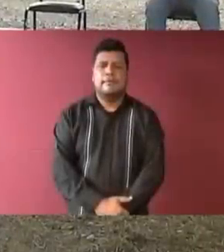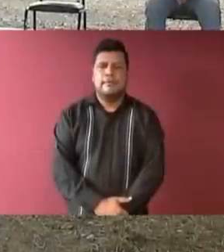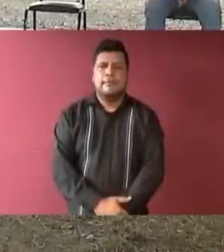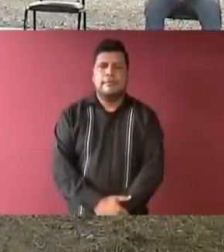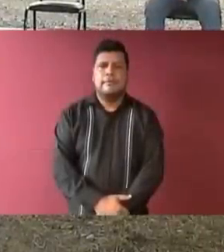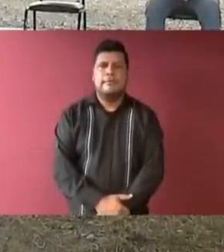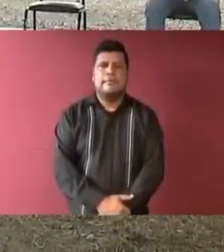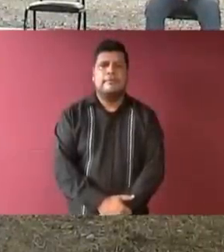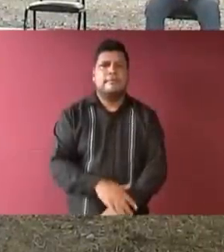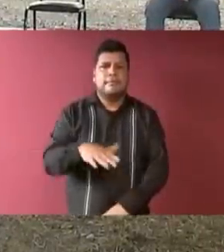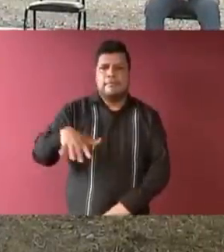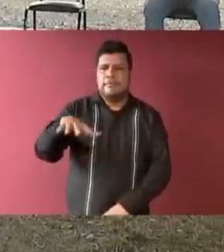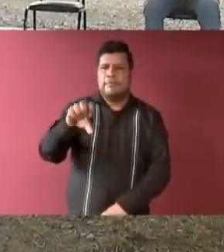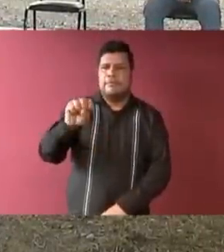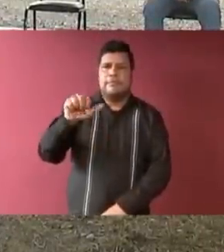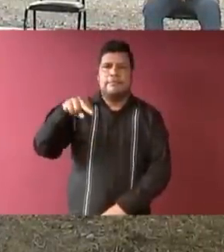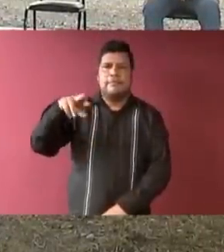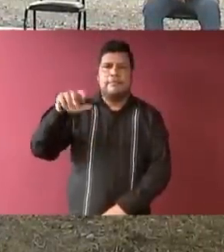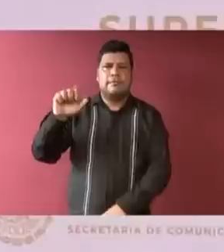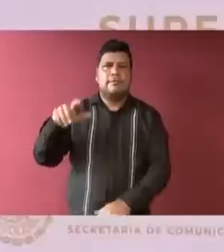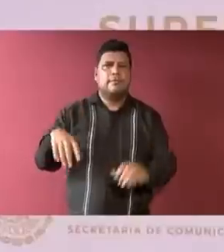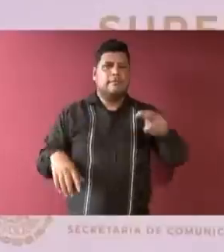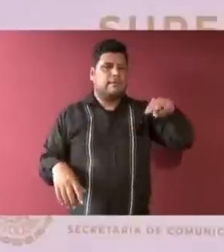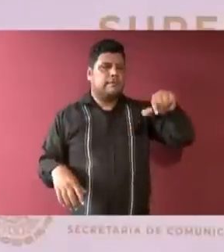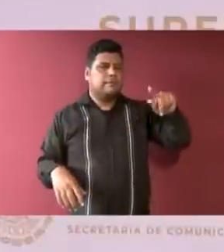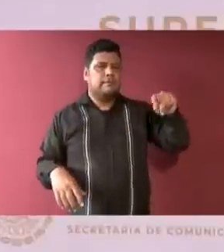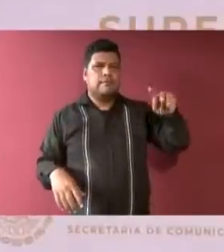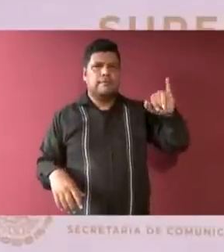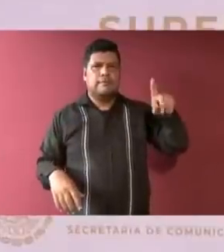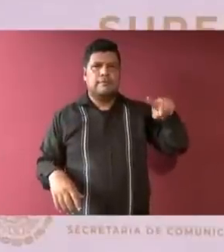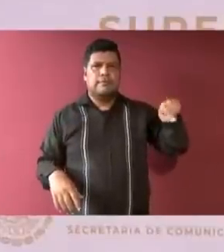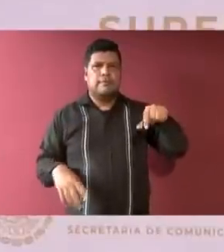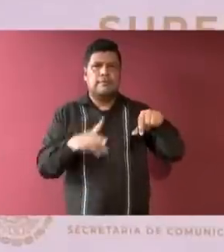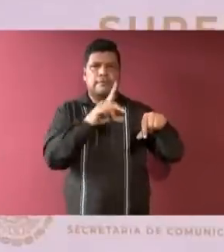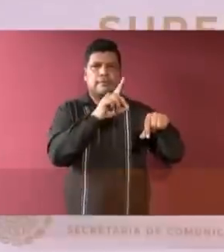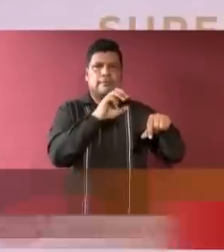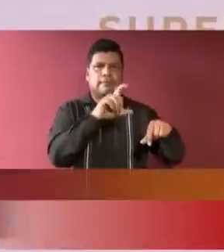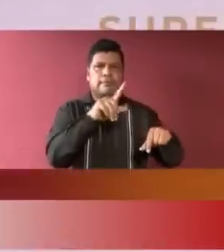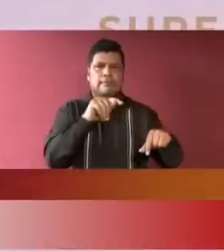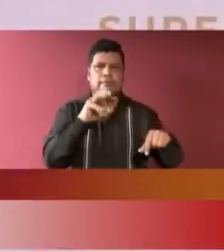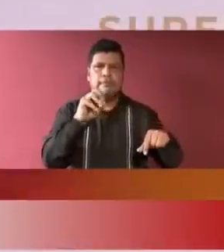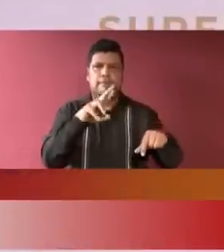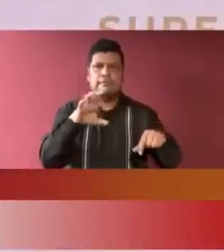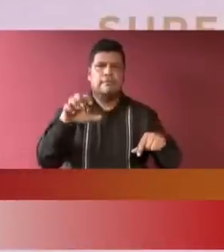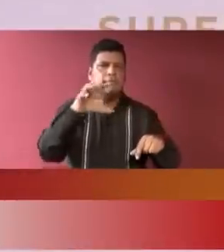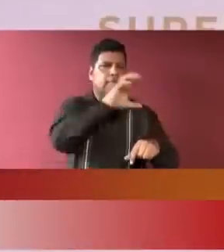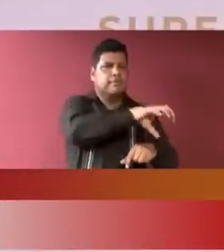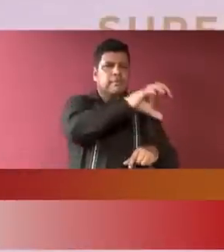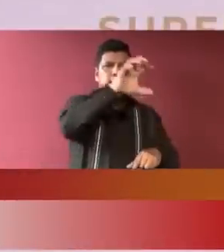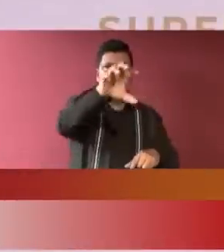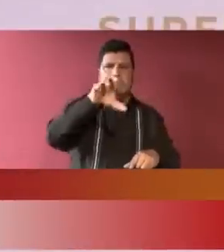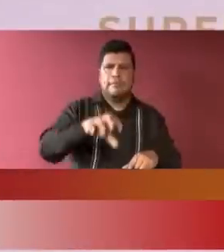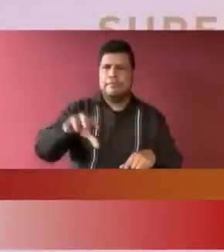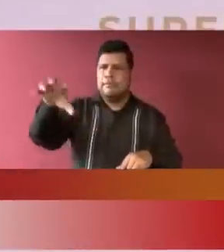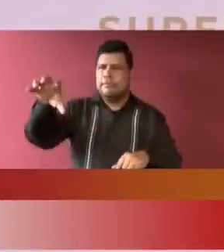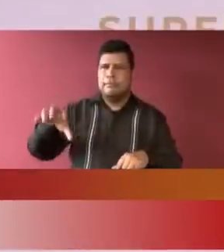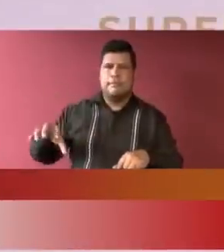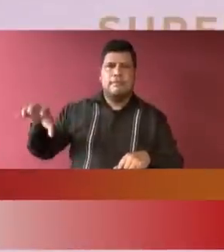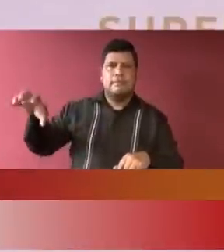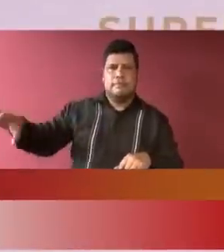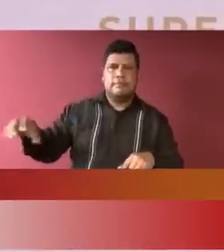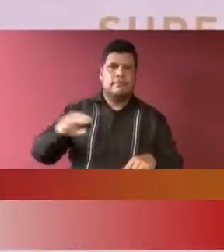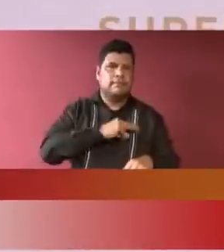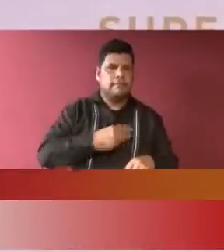De San Rafael, de Martínez de la Torre, de todas las comunidades, los pueblos,